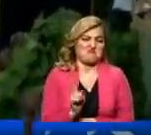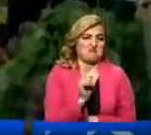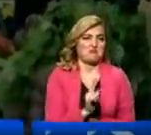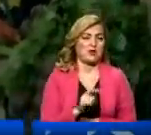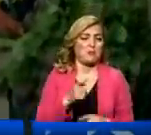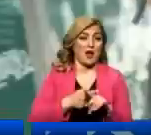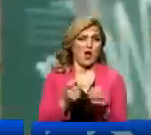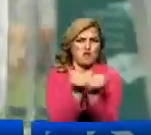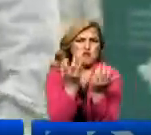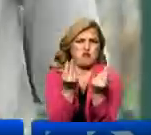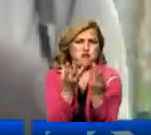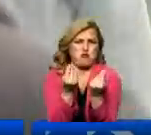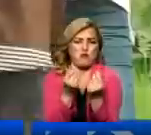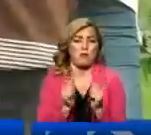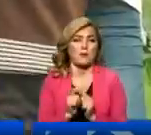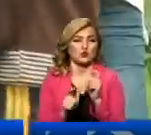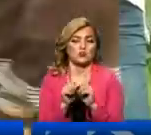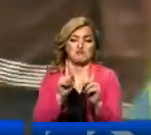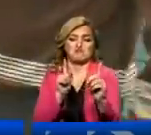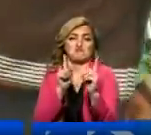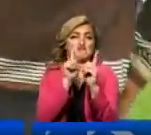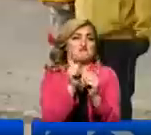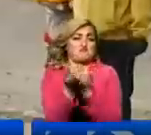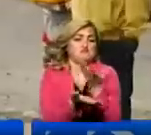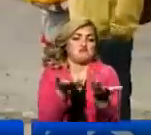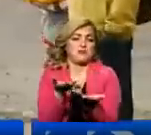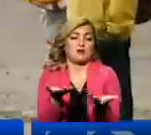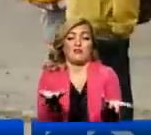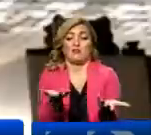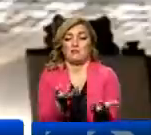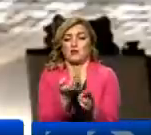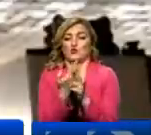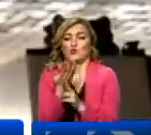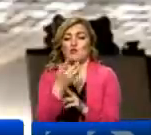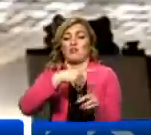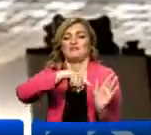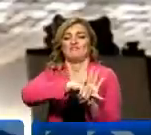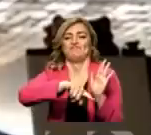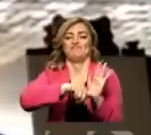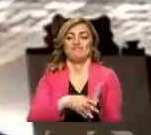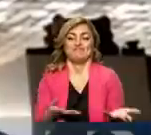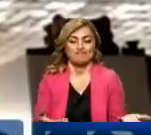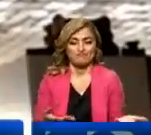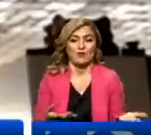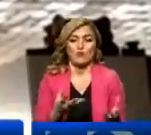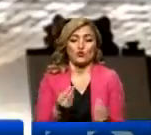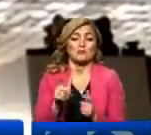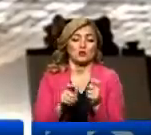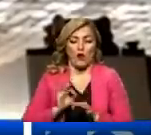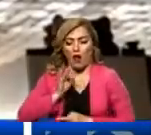los mercados y supermercados y varias zonas de la capital van cobrando factura. Si somos estrictos,